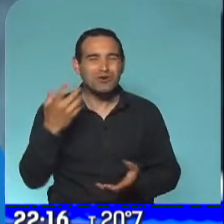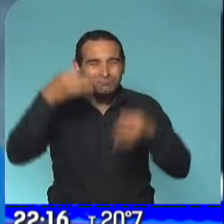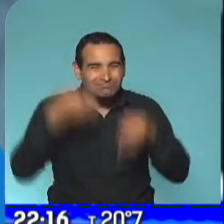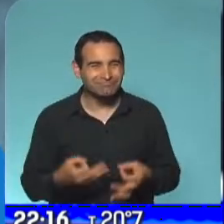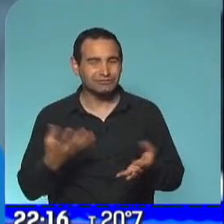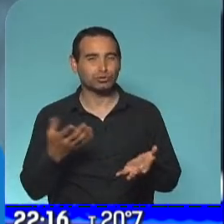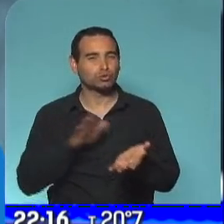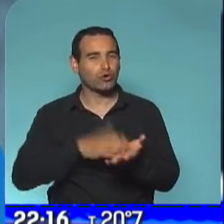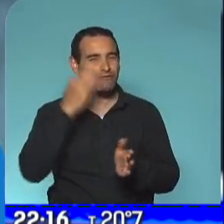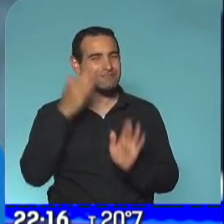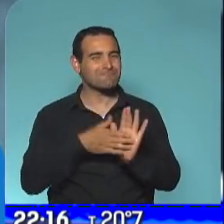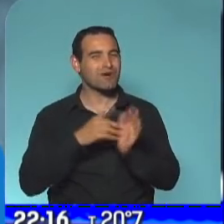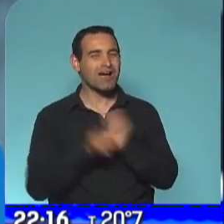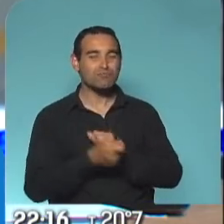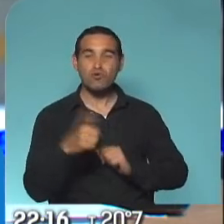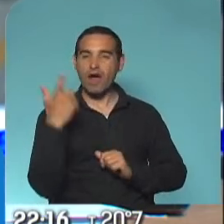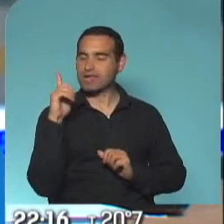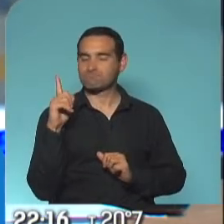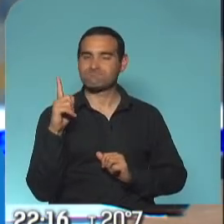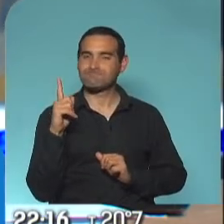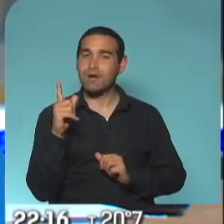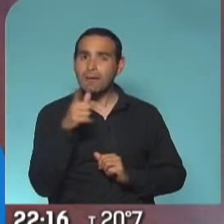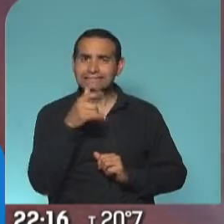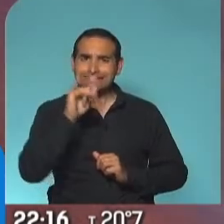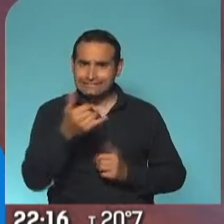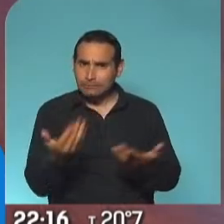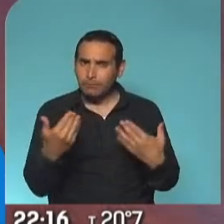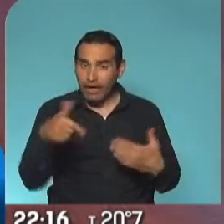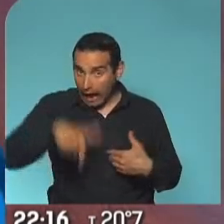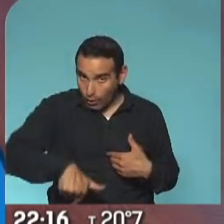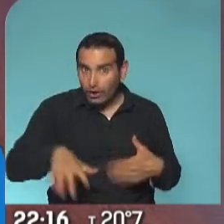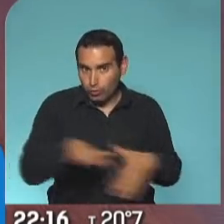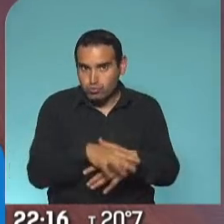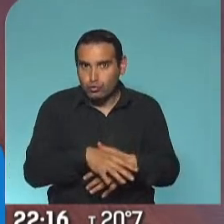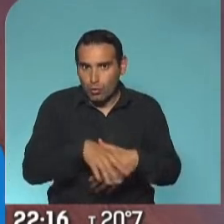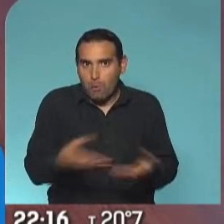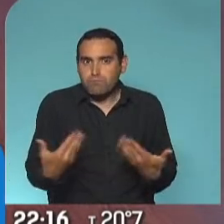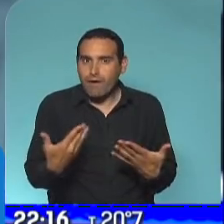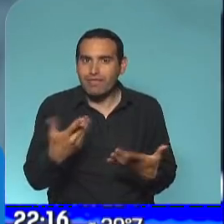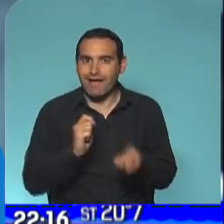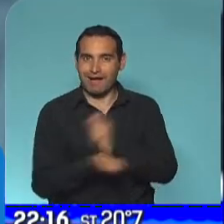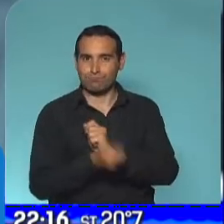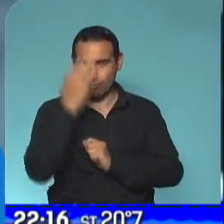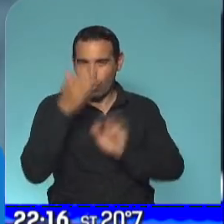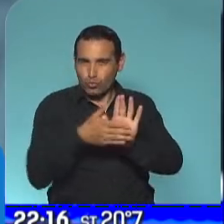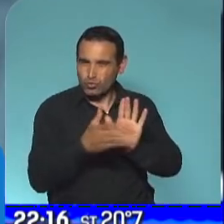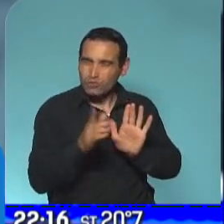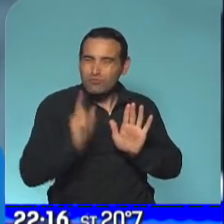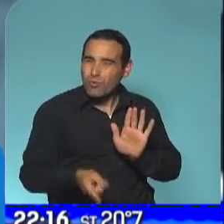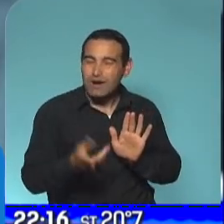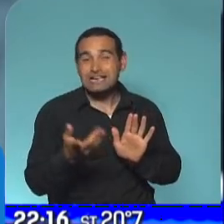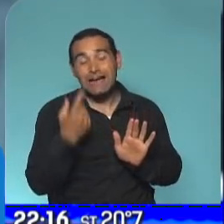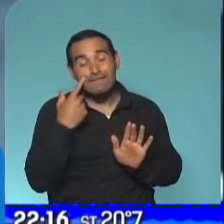clara sobre este fenómeno. Parecería ser que están dadas las condiciones ahora para plantear esa cuestión y encontrar un camino diferente,